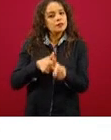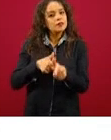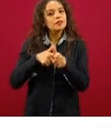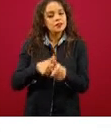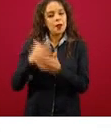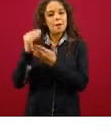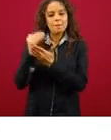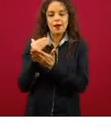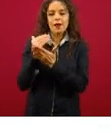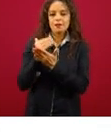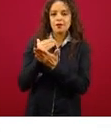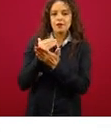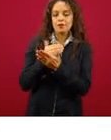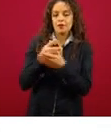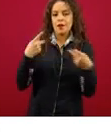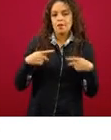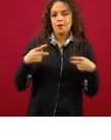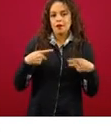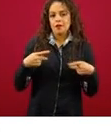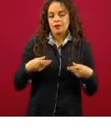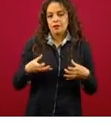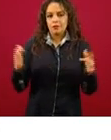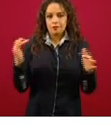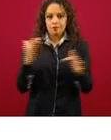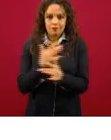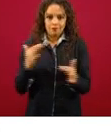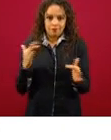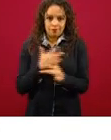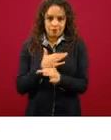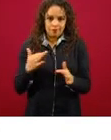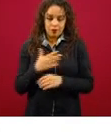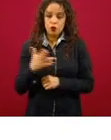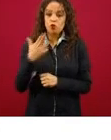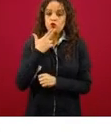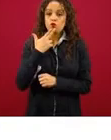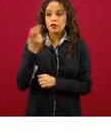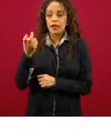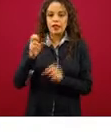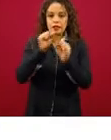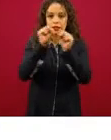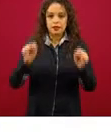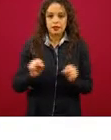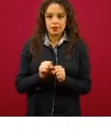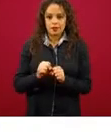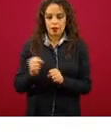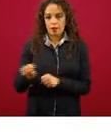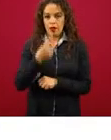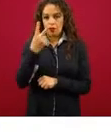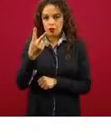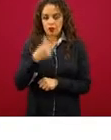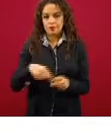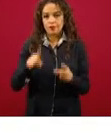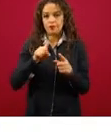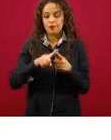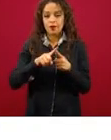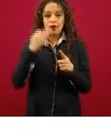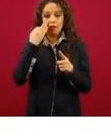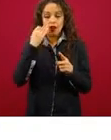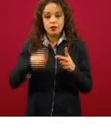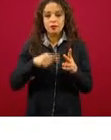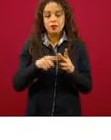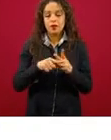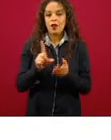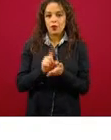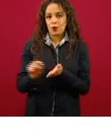los movimientos o la proporción de gente que se mueve, que utiliza estos dos sistemas operativos, que son Facebook y Twitter. Esperemos